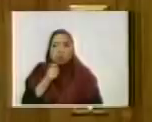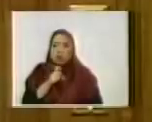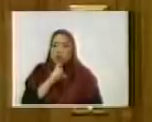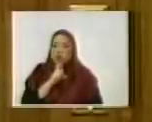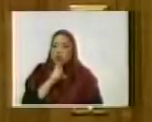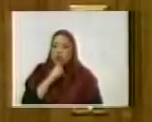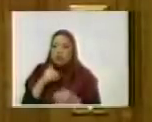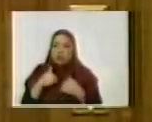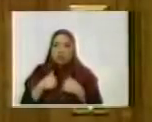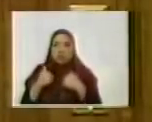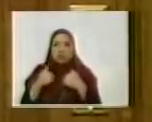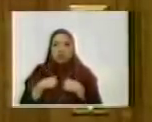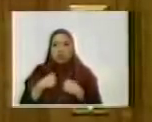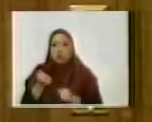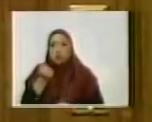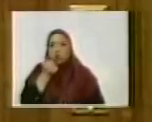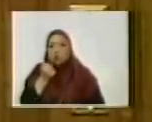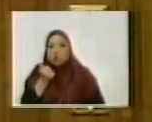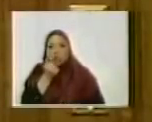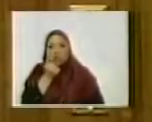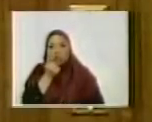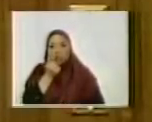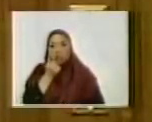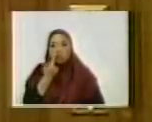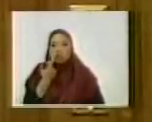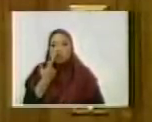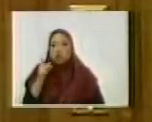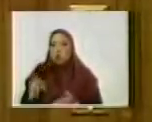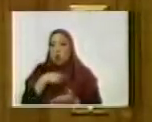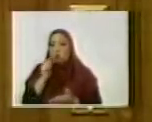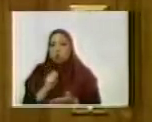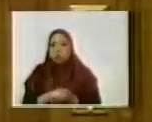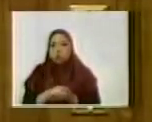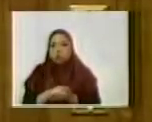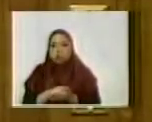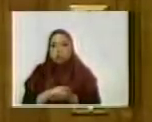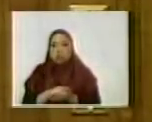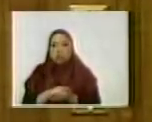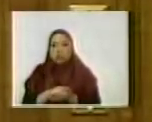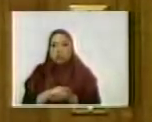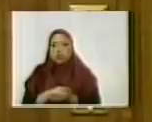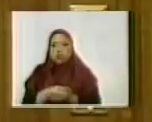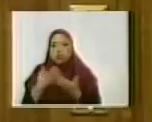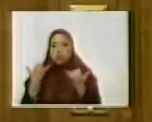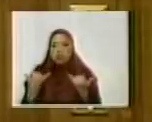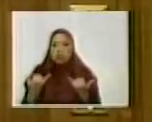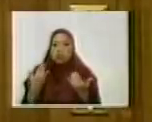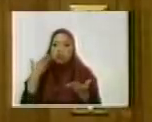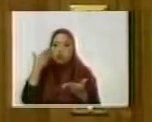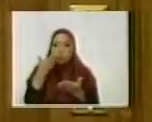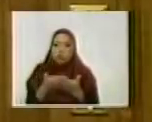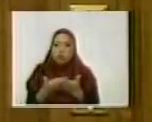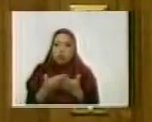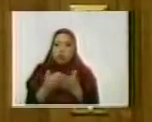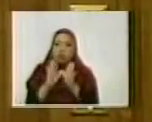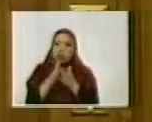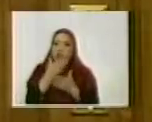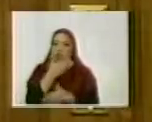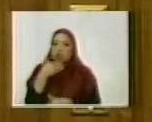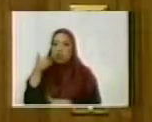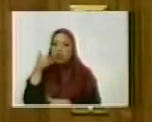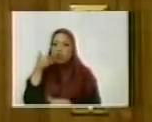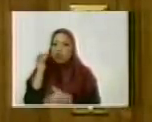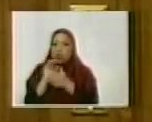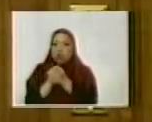de lucha, difícil, complejo. Acabo de entregarle una cartica ahí al